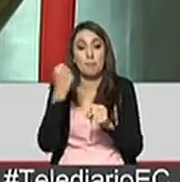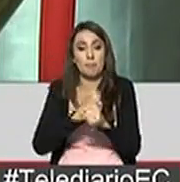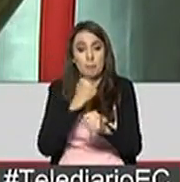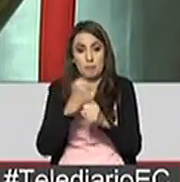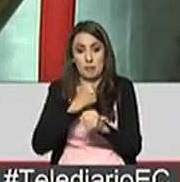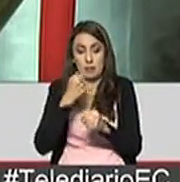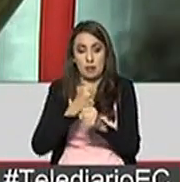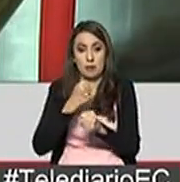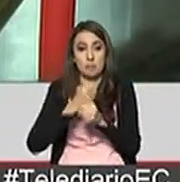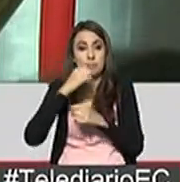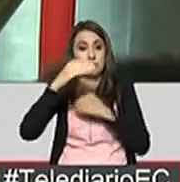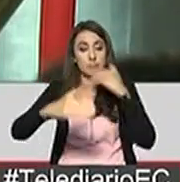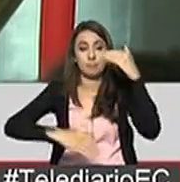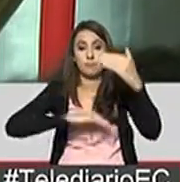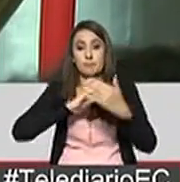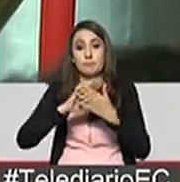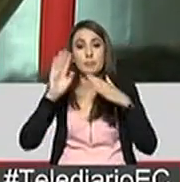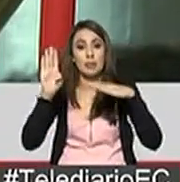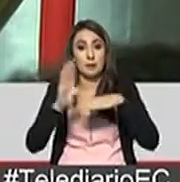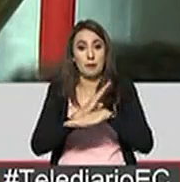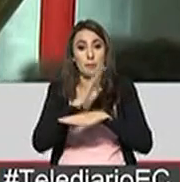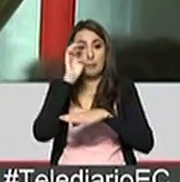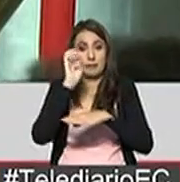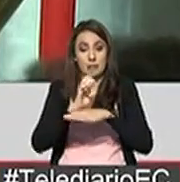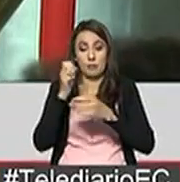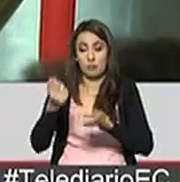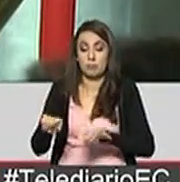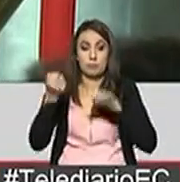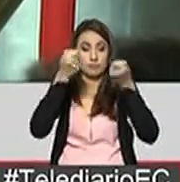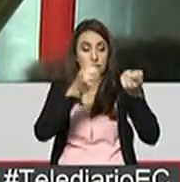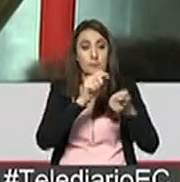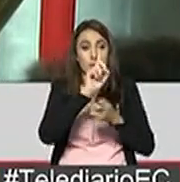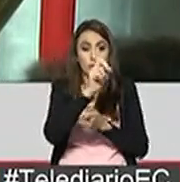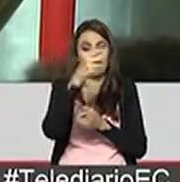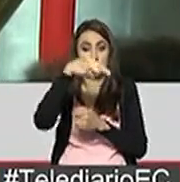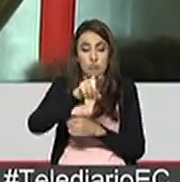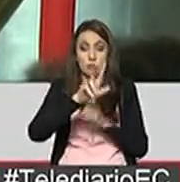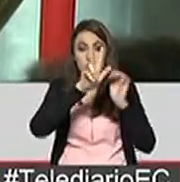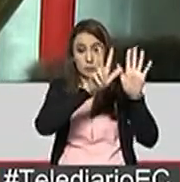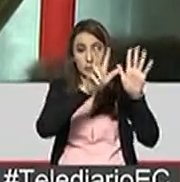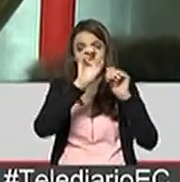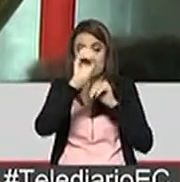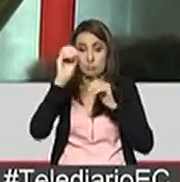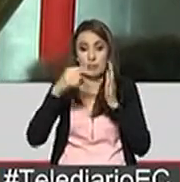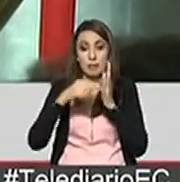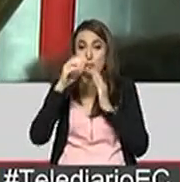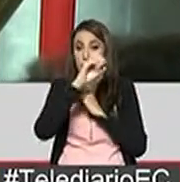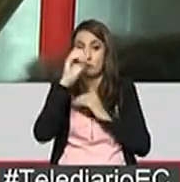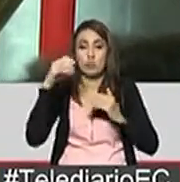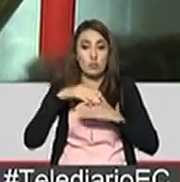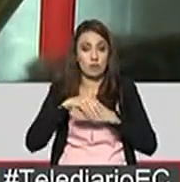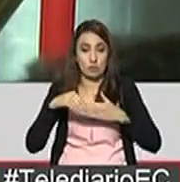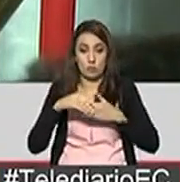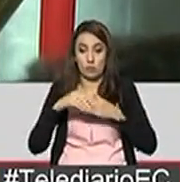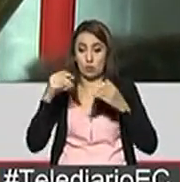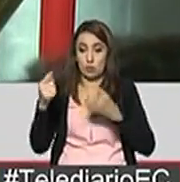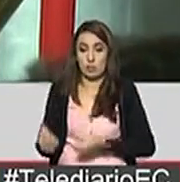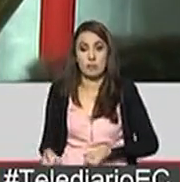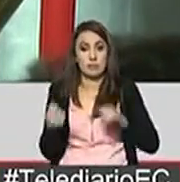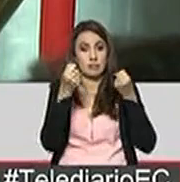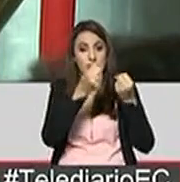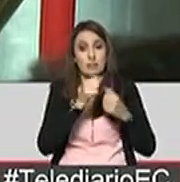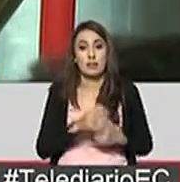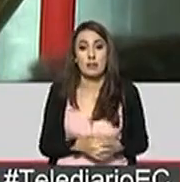Ecuador y la Corporación Financiera Nacional han entregado ya $1.300.000 en créditos a cerveceros artesanales de 19 provincias del